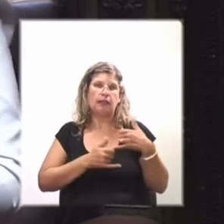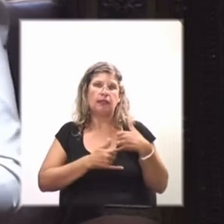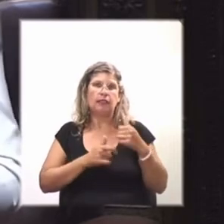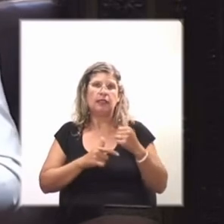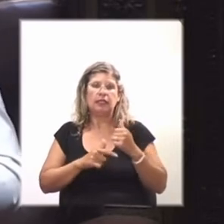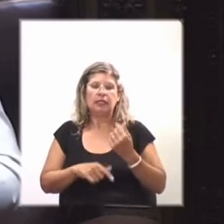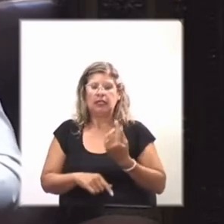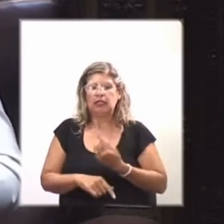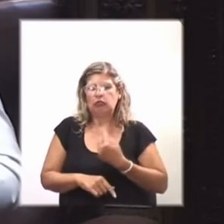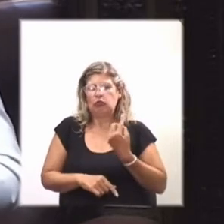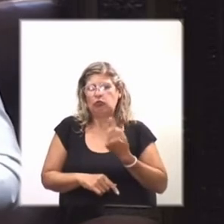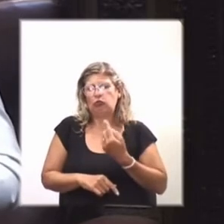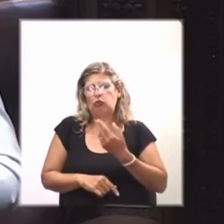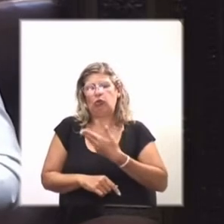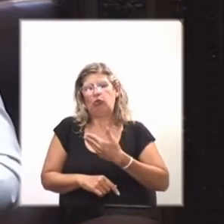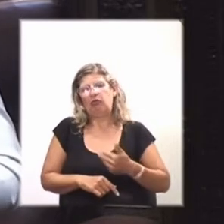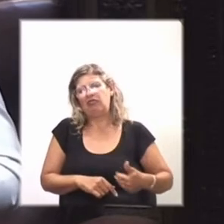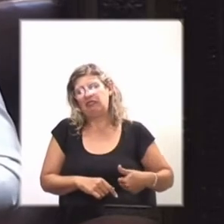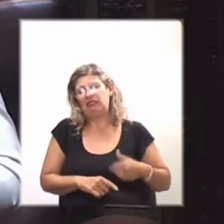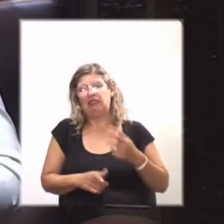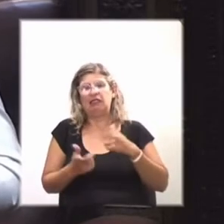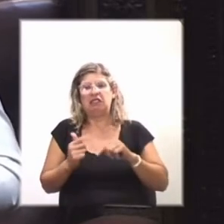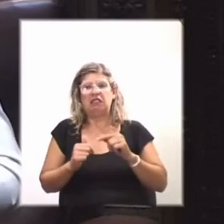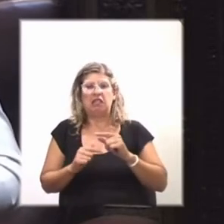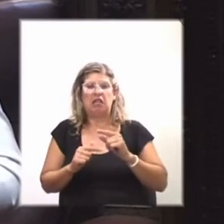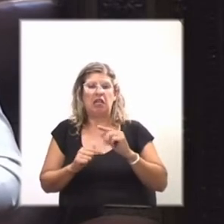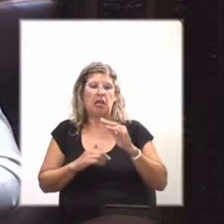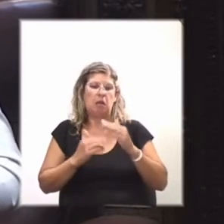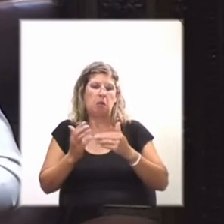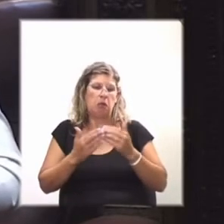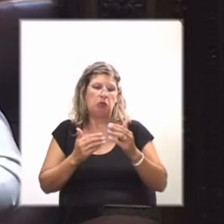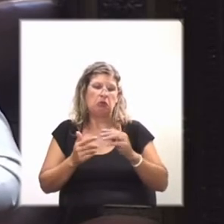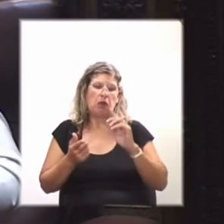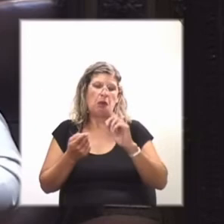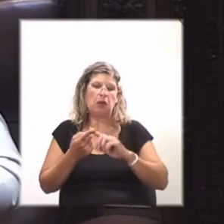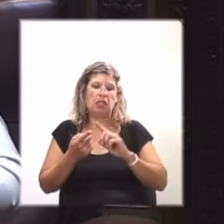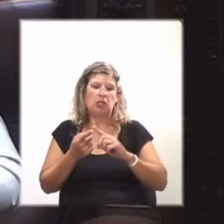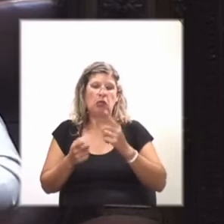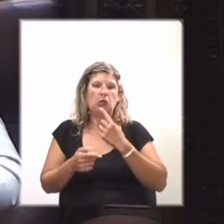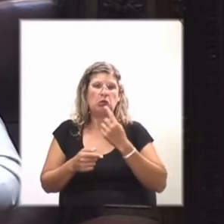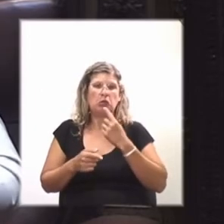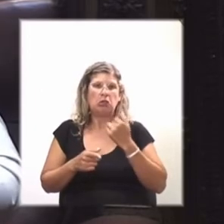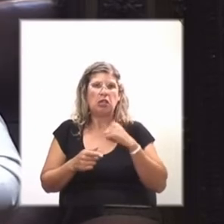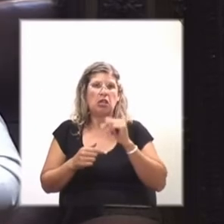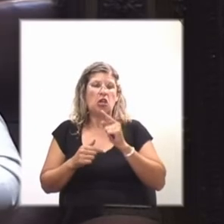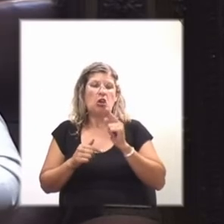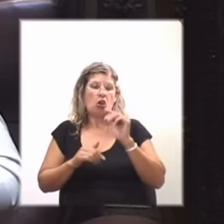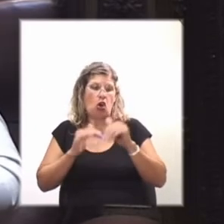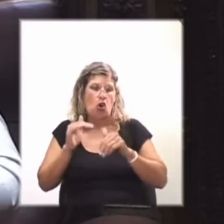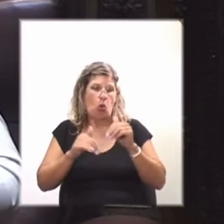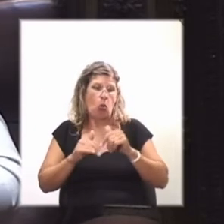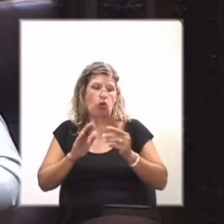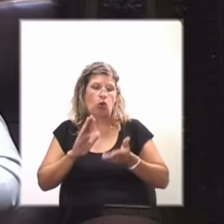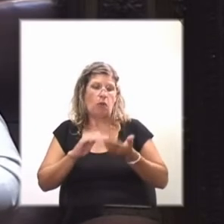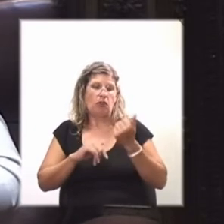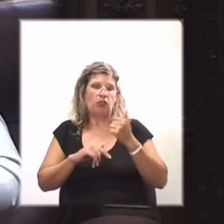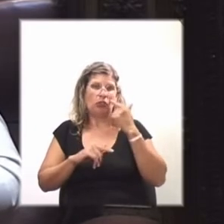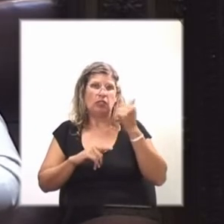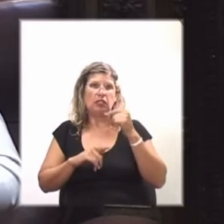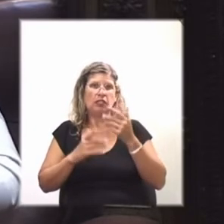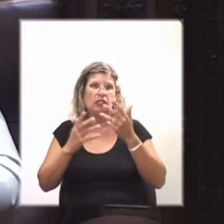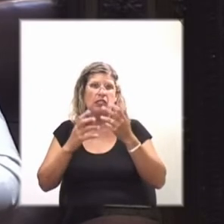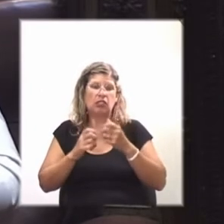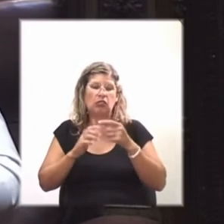tal que a pesar de los acuerdos políticos y de una bancada con mayoría clarísima, terminó intentando refugiarse